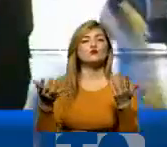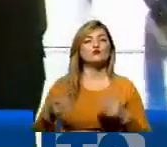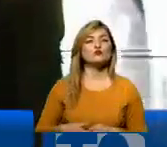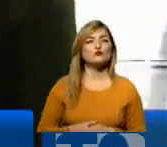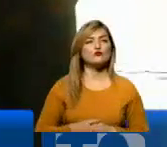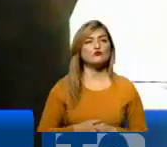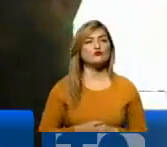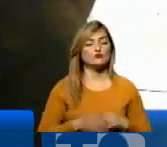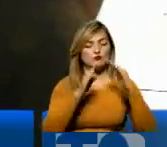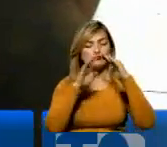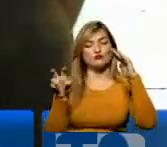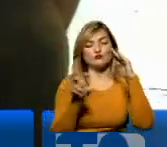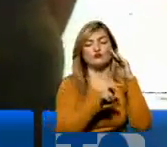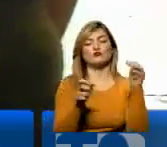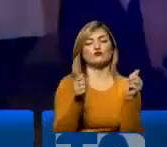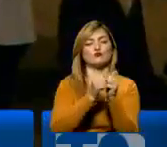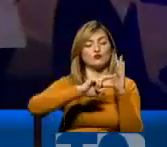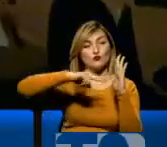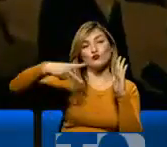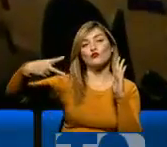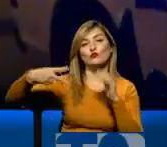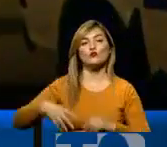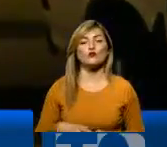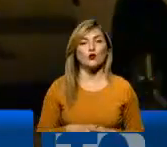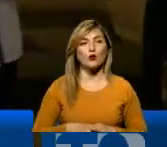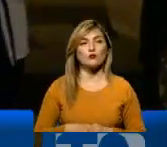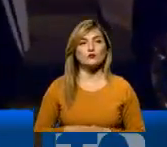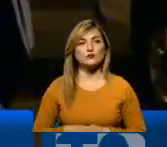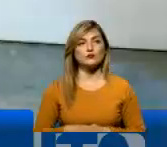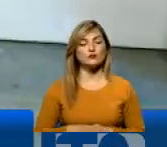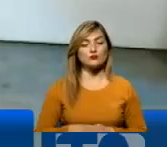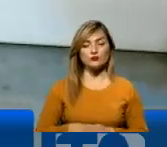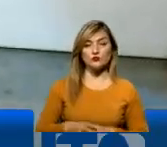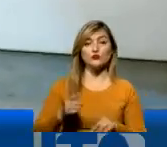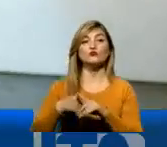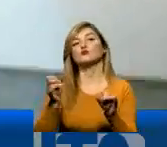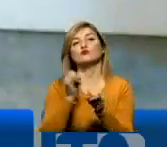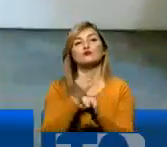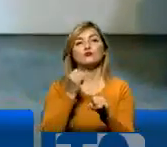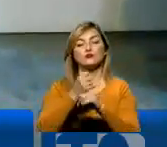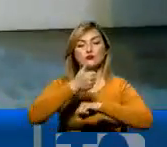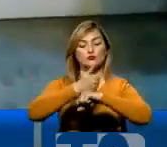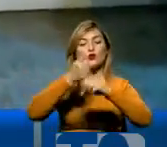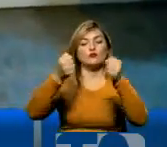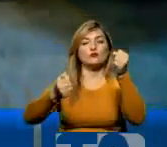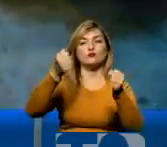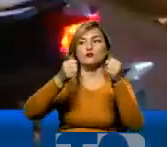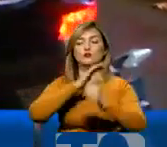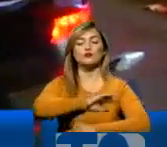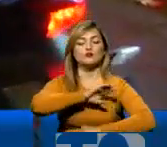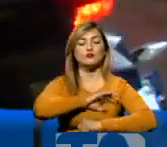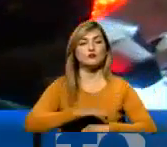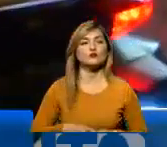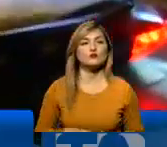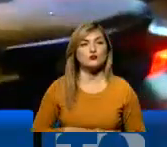el alojamiento y la dotación de equipos tecnológicos. En tanto que anunció que otras entidades como la Autoridad de Tránsito Municipal